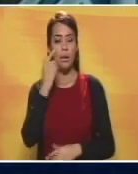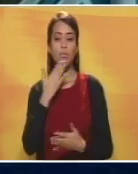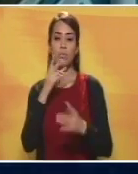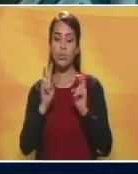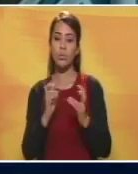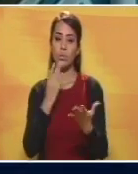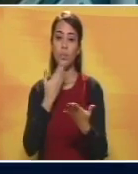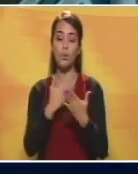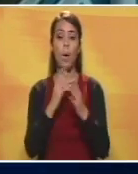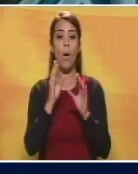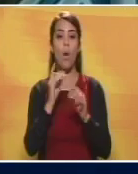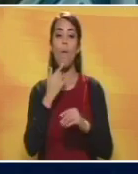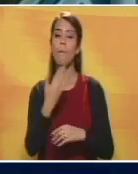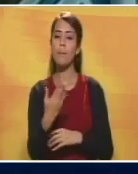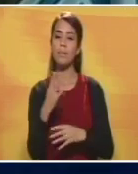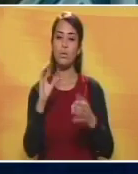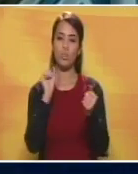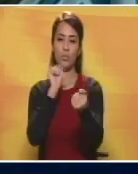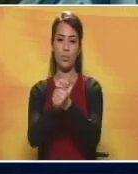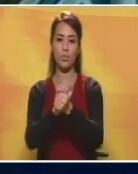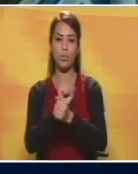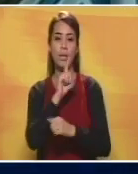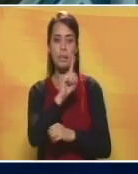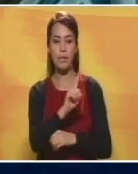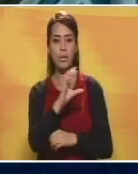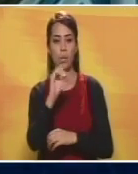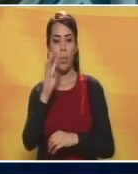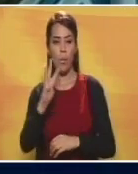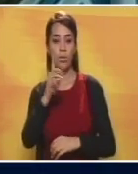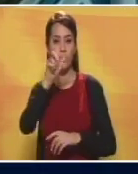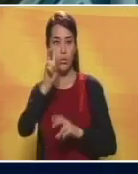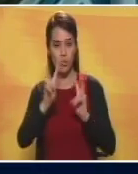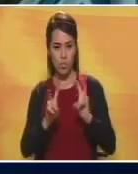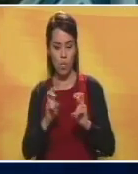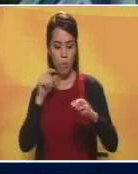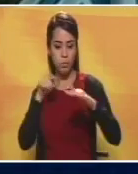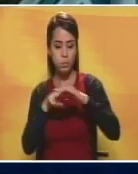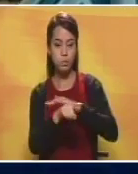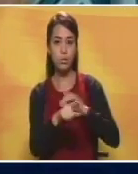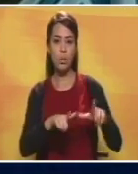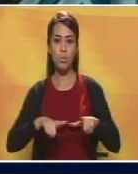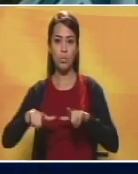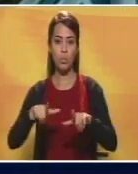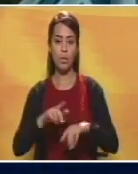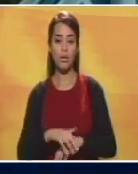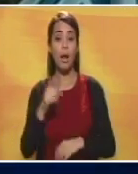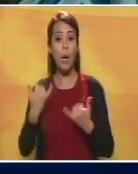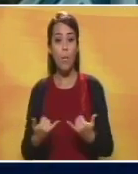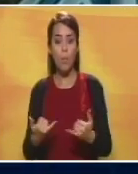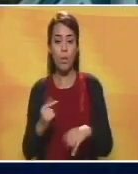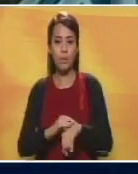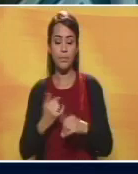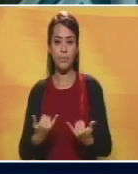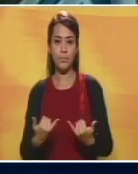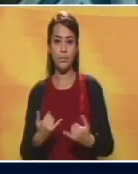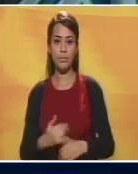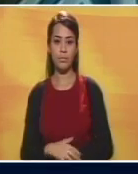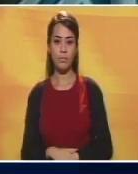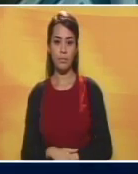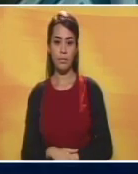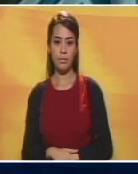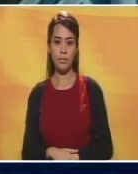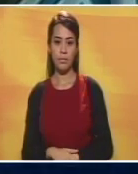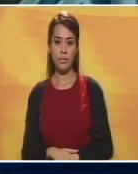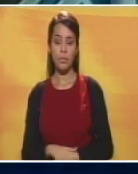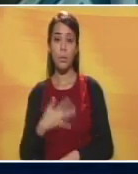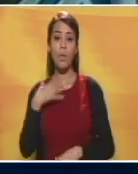órdenes de aprehensión y 104 nuevos allanamientos. Me estoy refiriendo ahorita, en este momento,